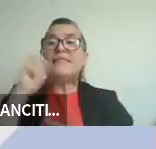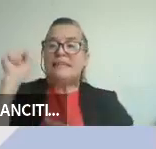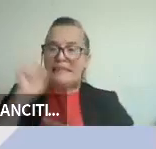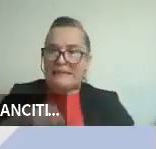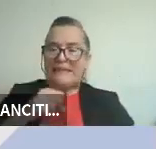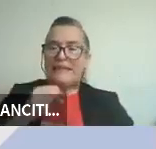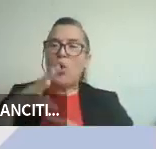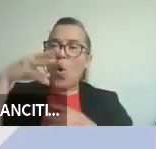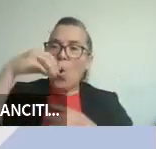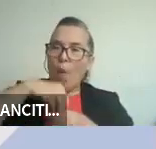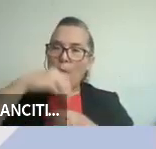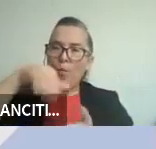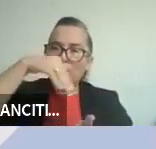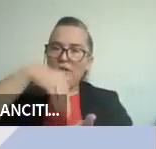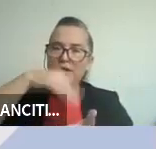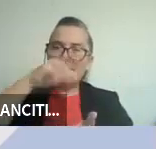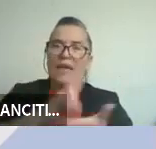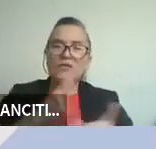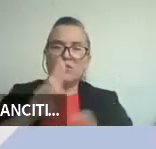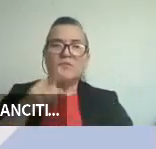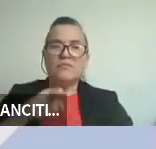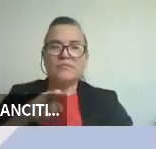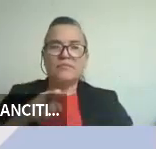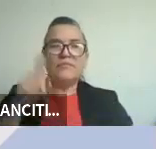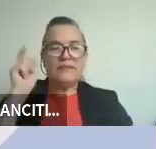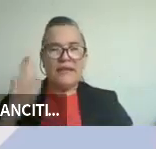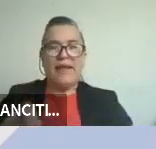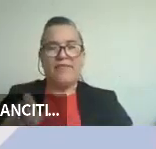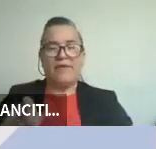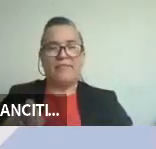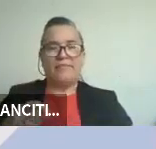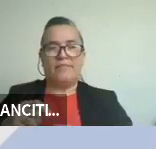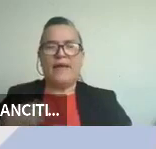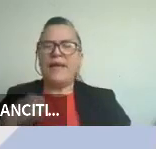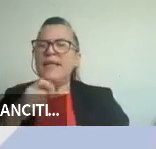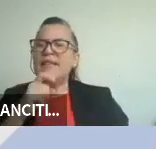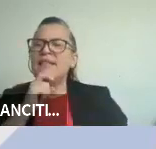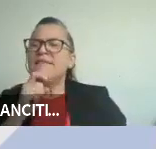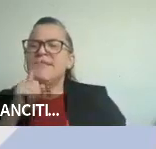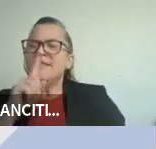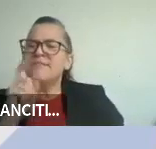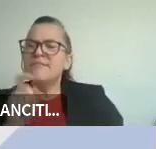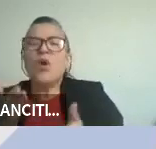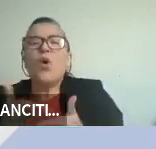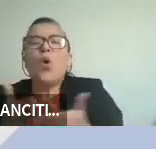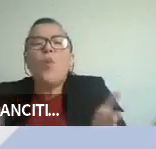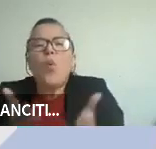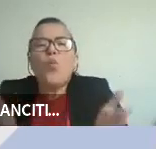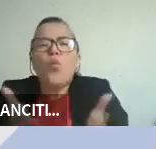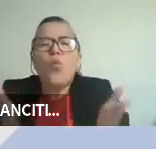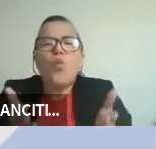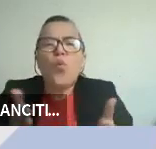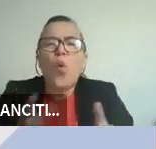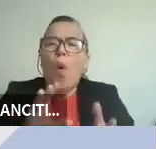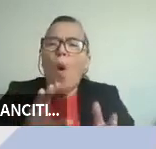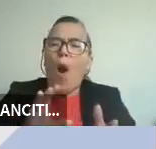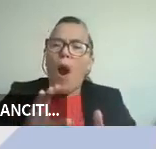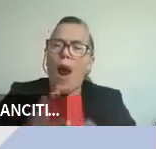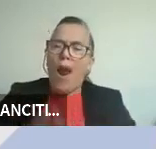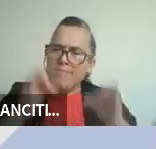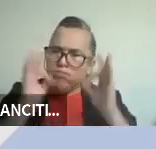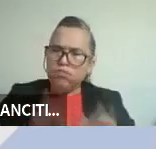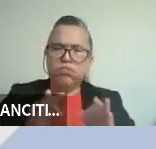ser un componente central de las universidades la pregunta más difícil es cómo generar auténticos procesos de mejoramiento